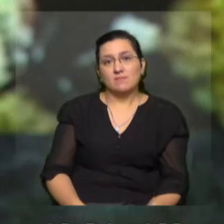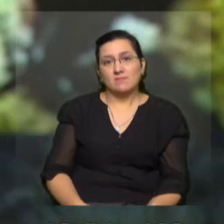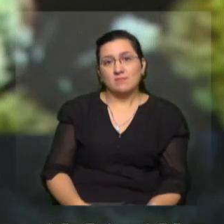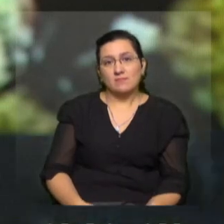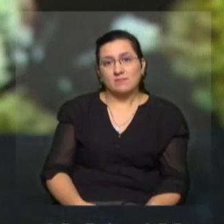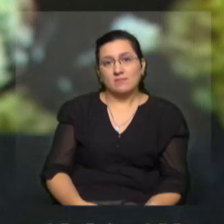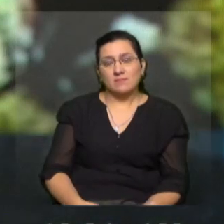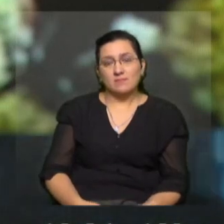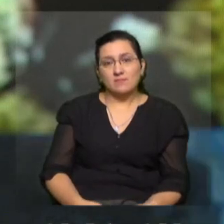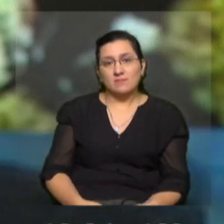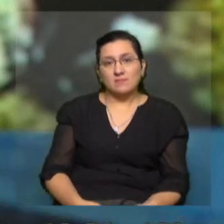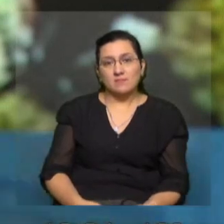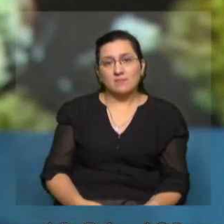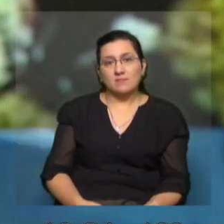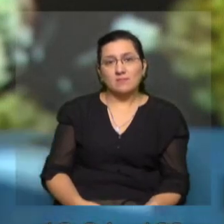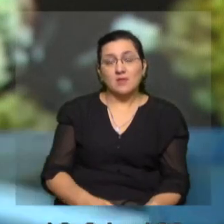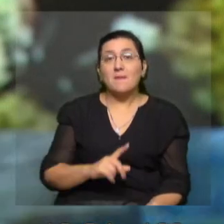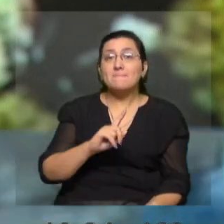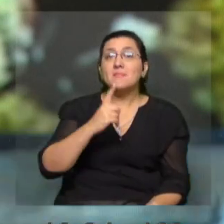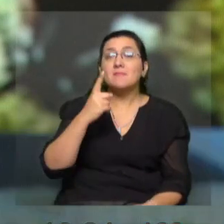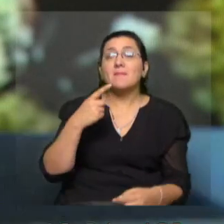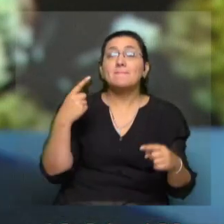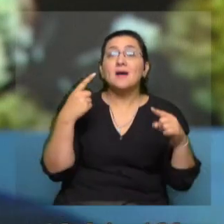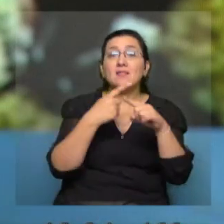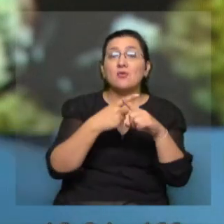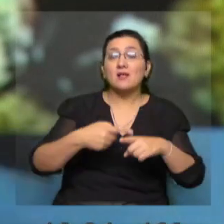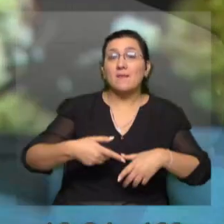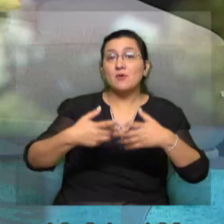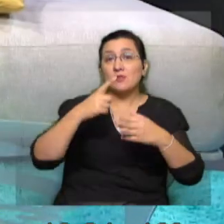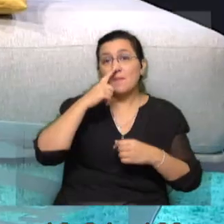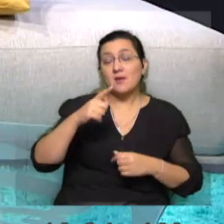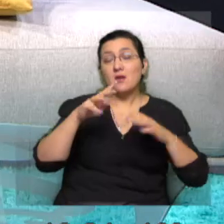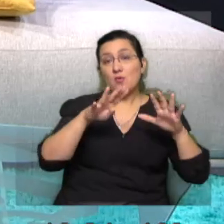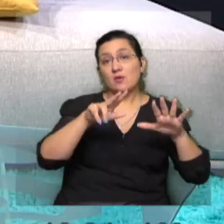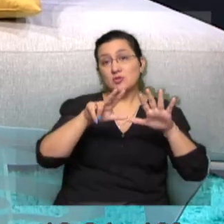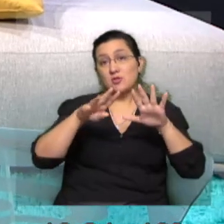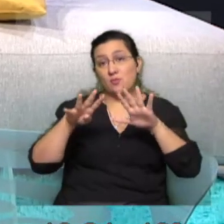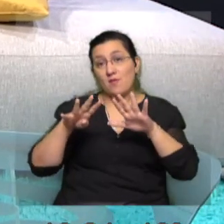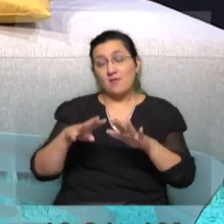Y el primer partido del campeonato 89, del año 89,